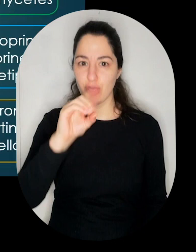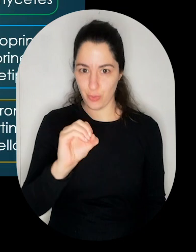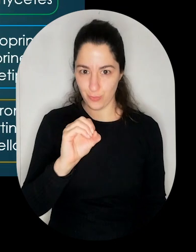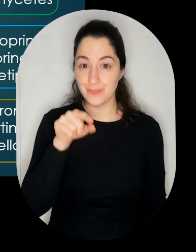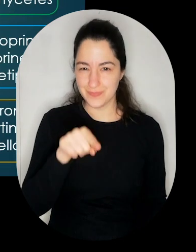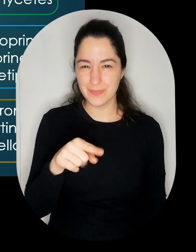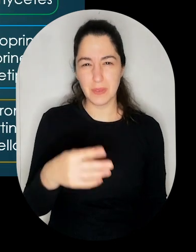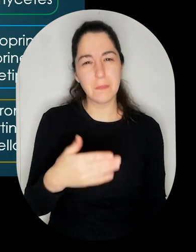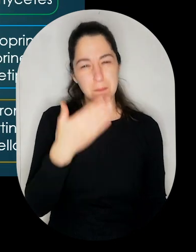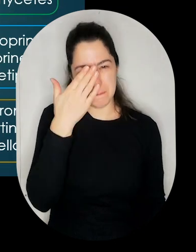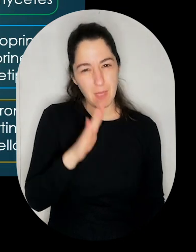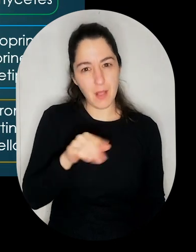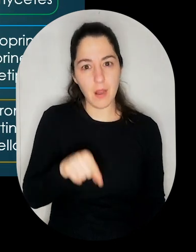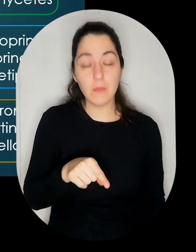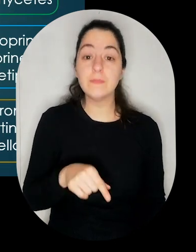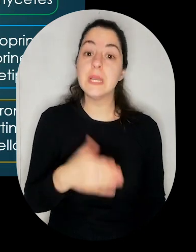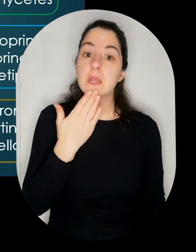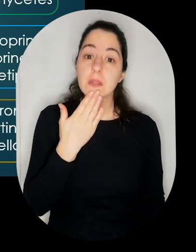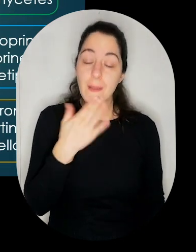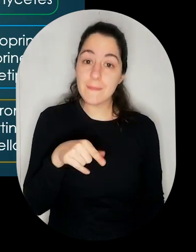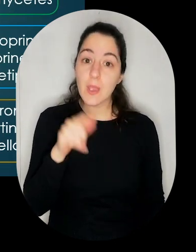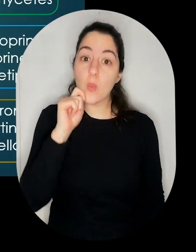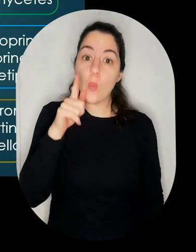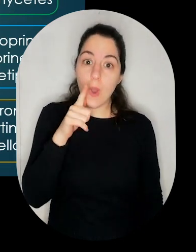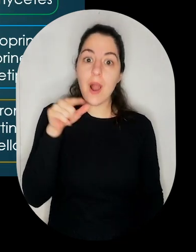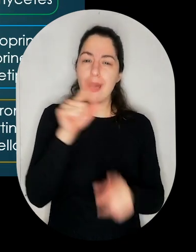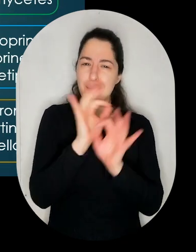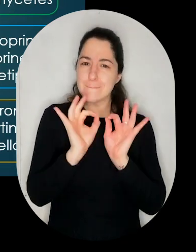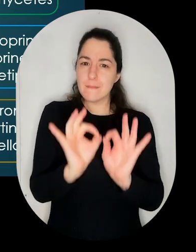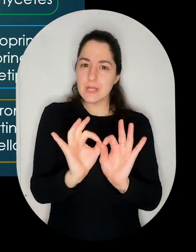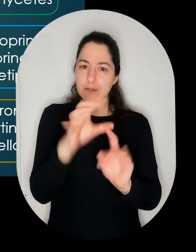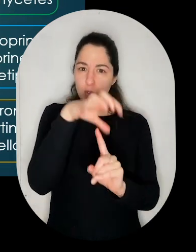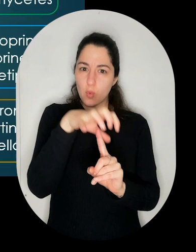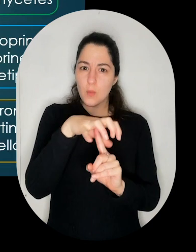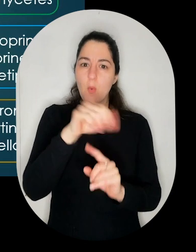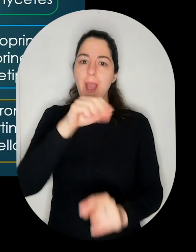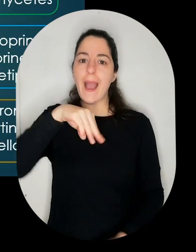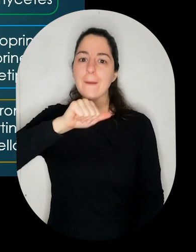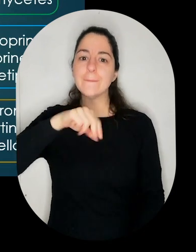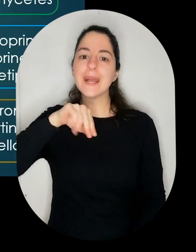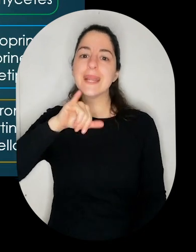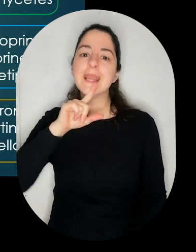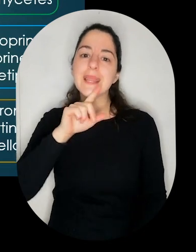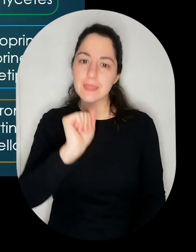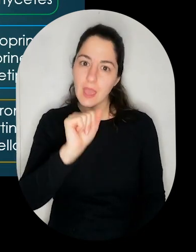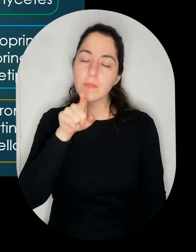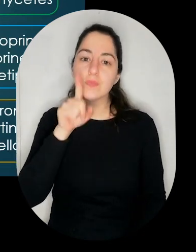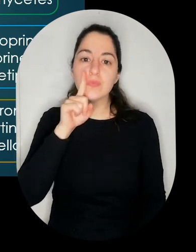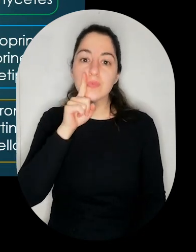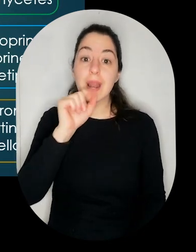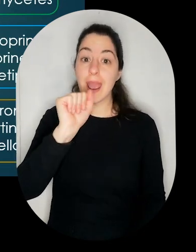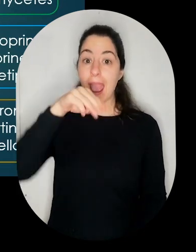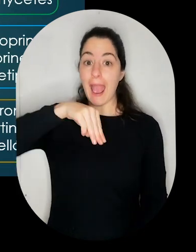¿ya? Esto habitualmente se asocia además al síndrome muscarínico. El síndrome muscarínico es específico del grupo de las amanitas, que